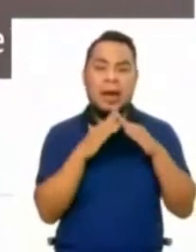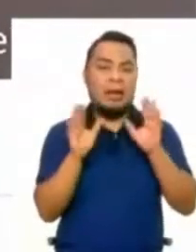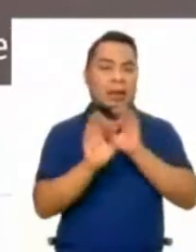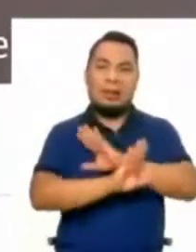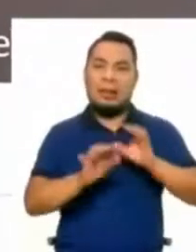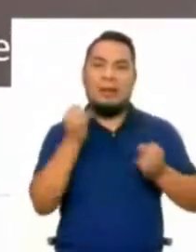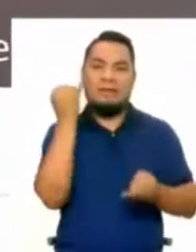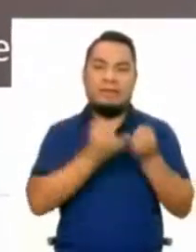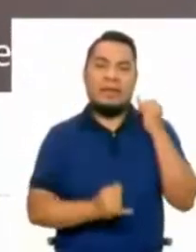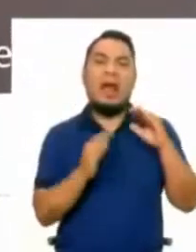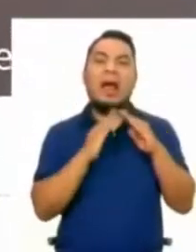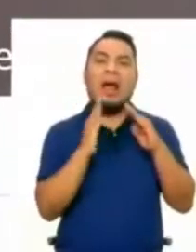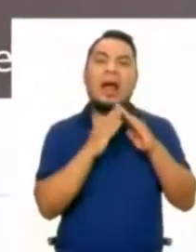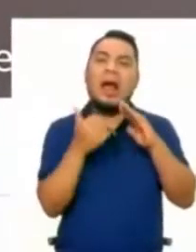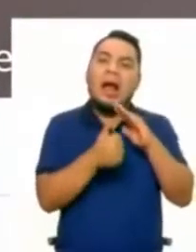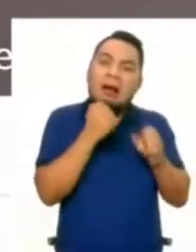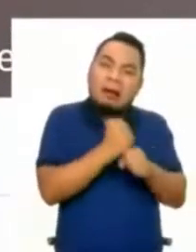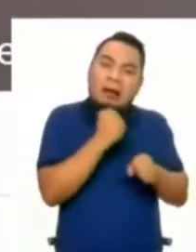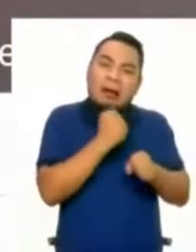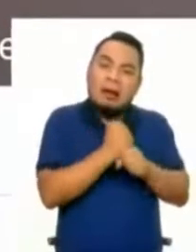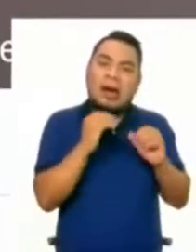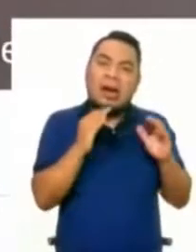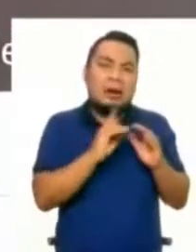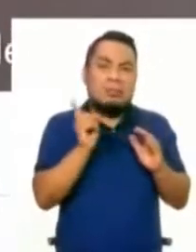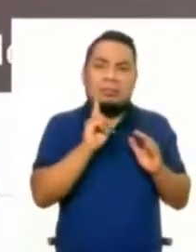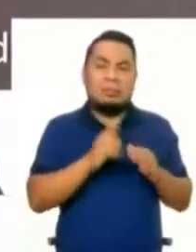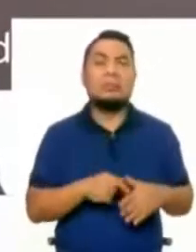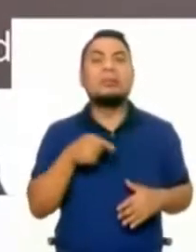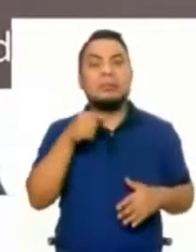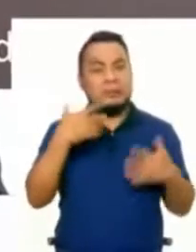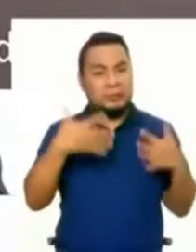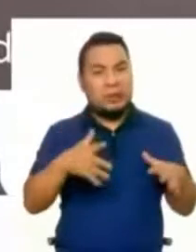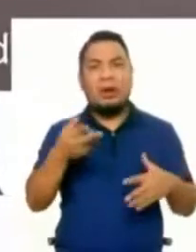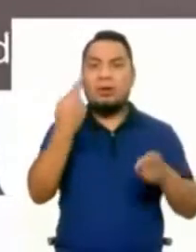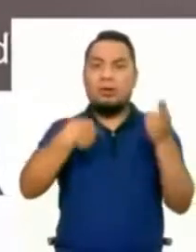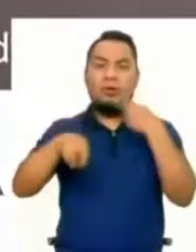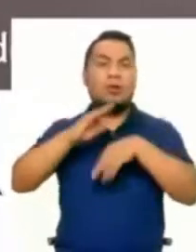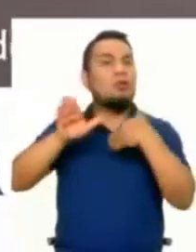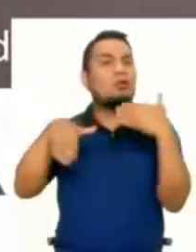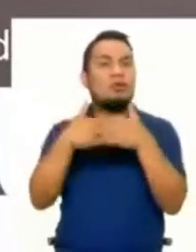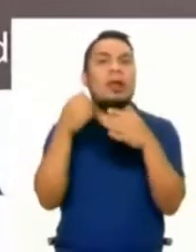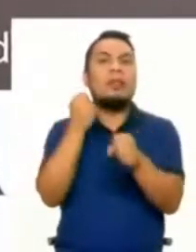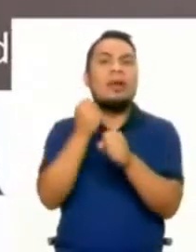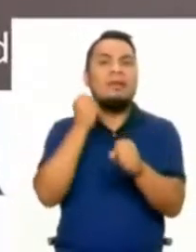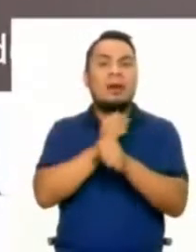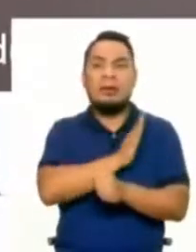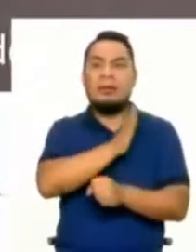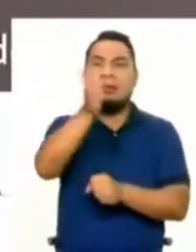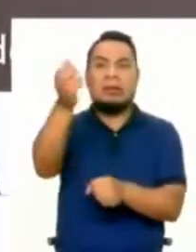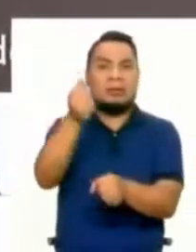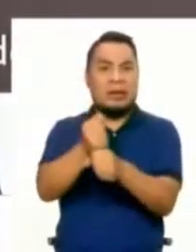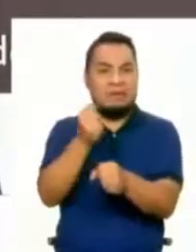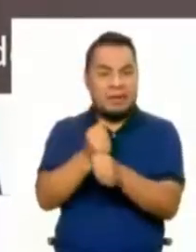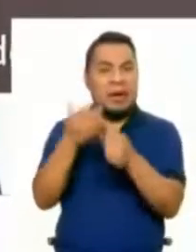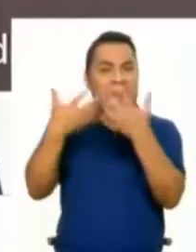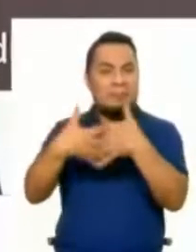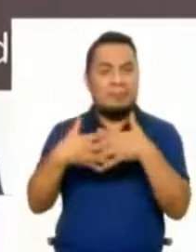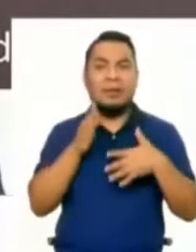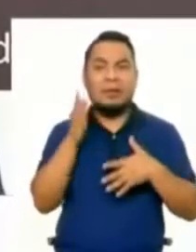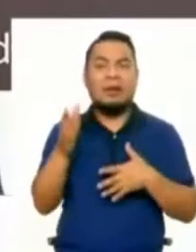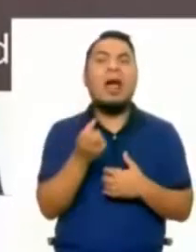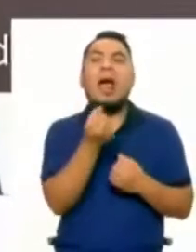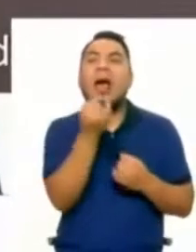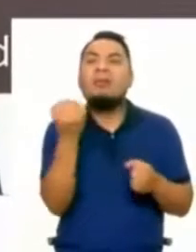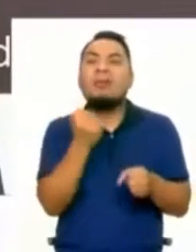acordado el regreso no obligatorio de todos los servidores públicos al trabajo presencial en